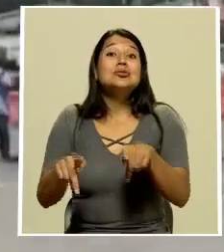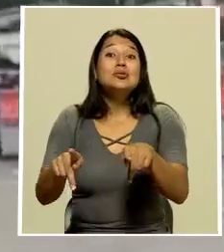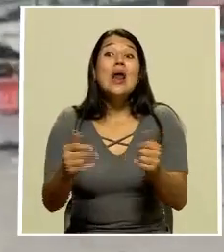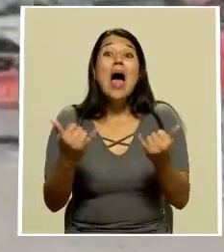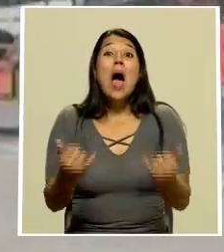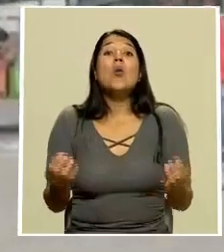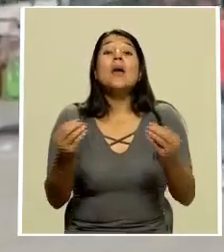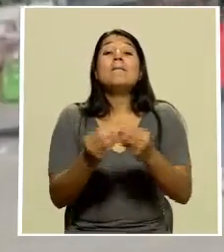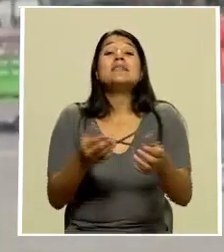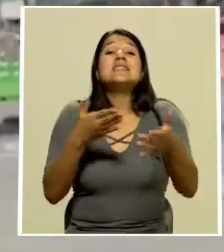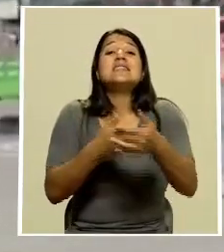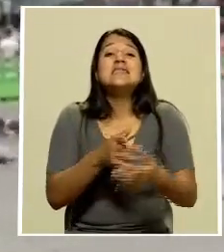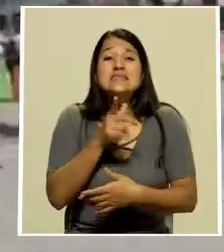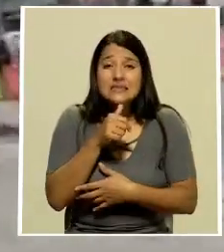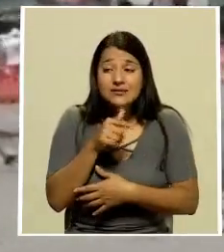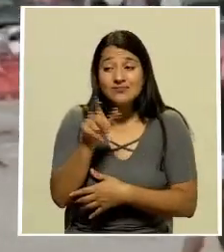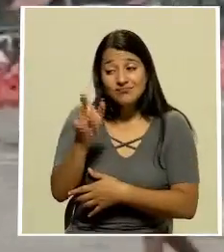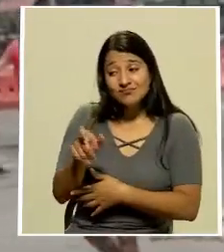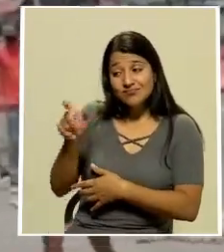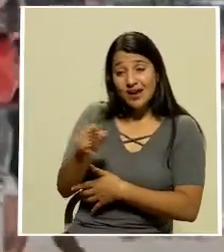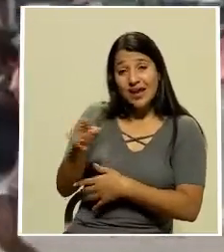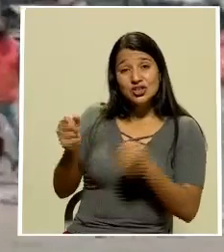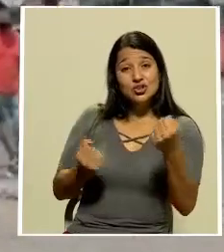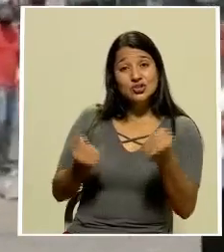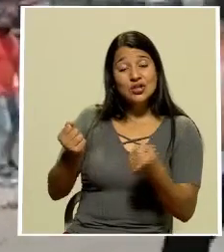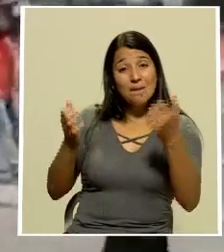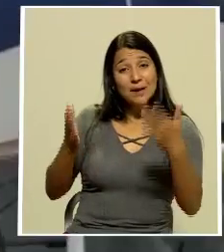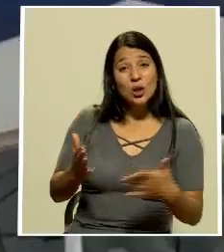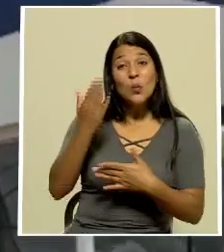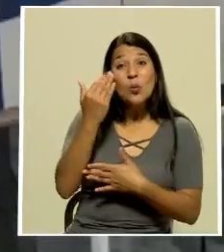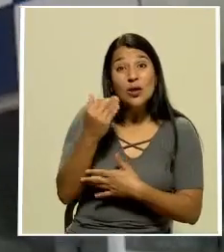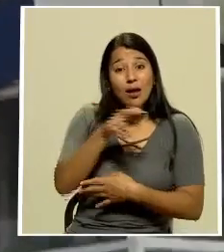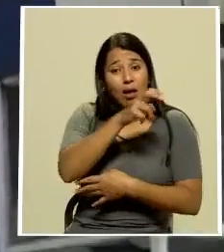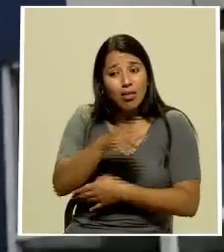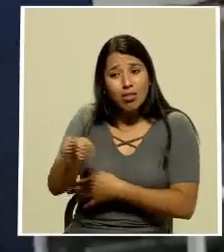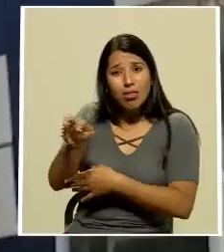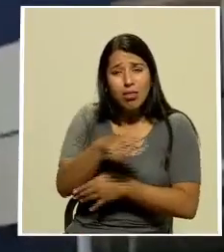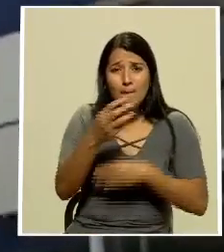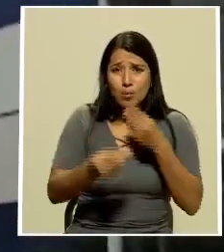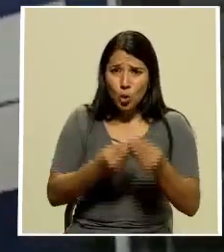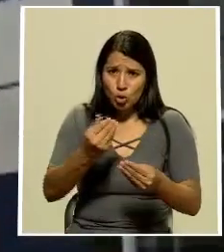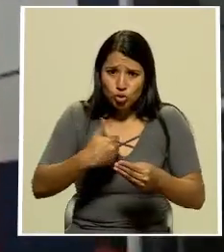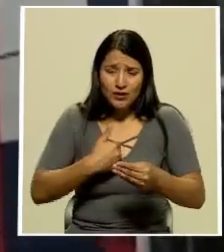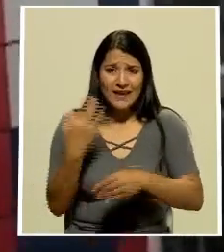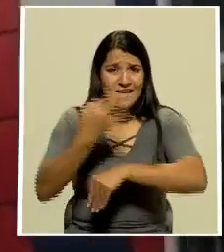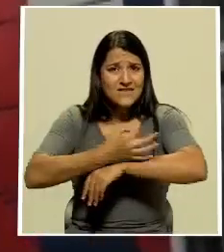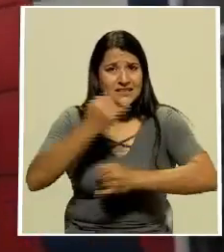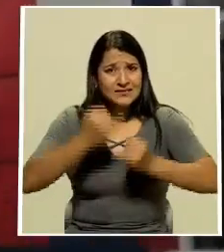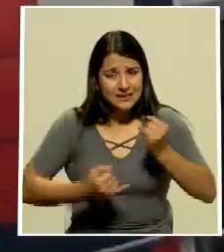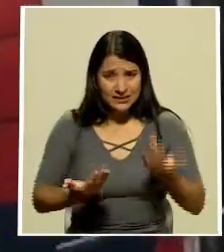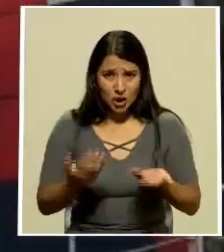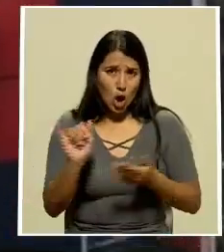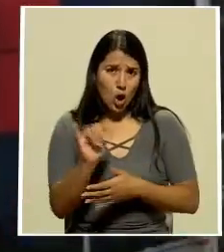estos momentos son los camioneros, quienes transportan productos perecederos, entre ellos medicamentos también, y están preocupados